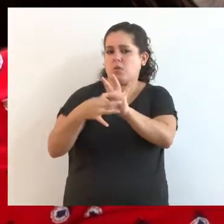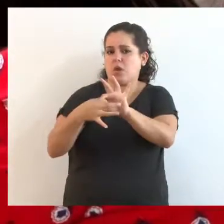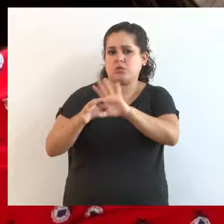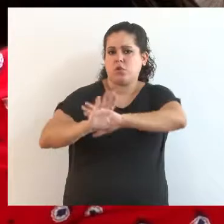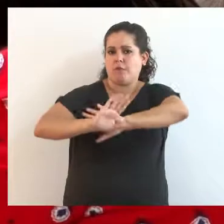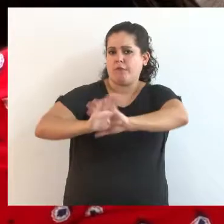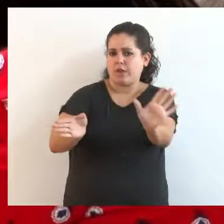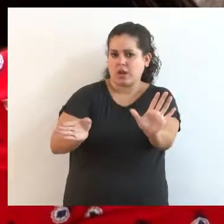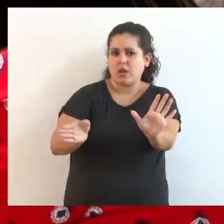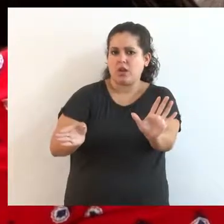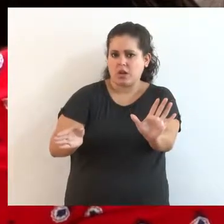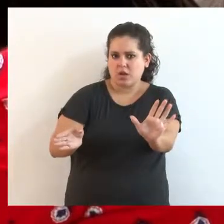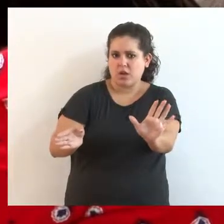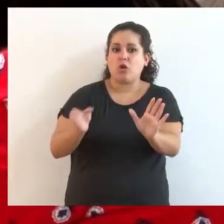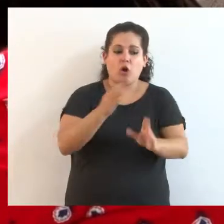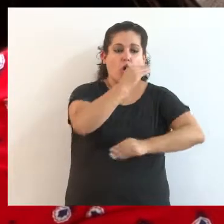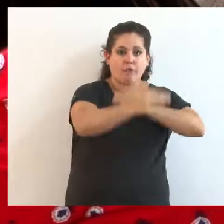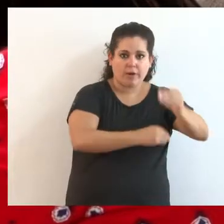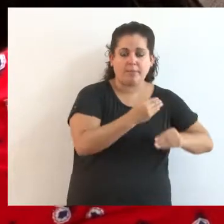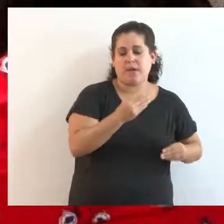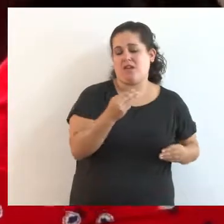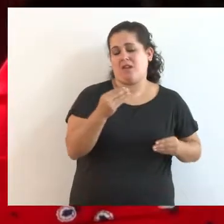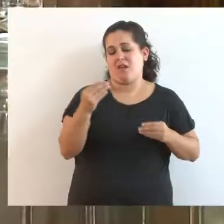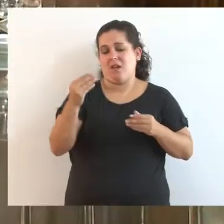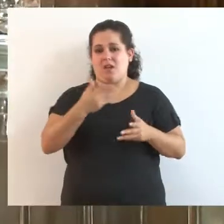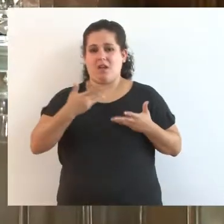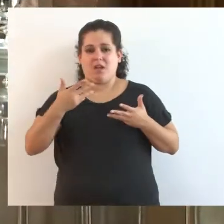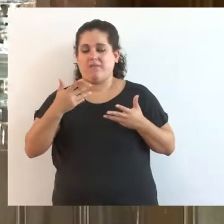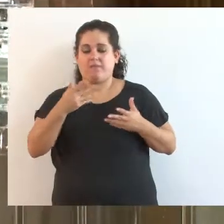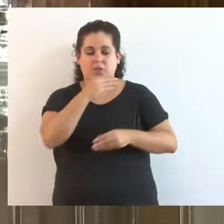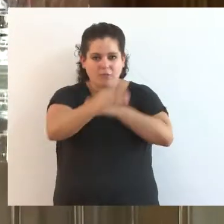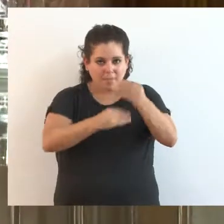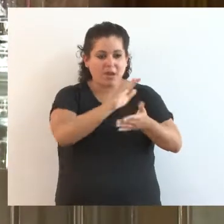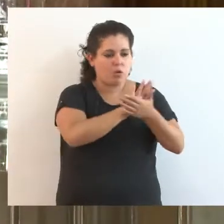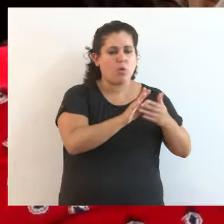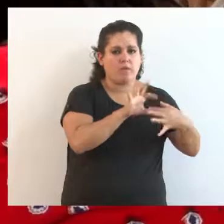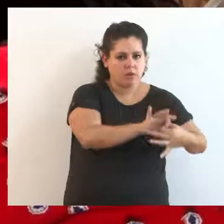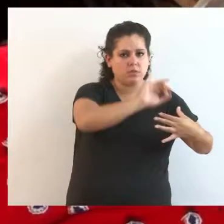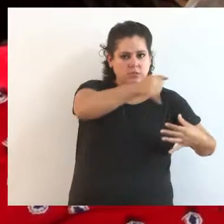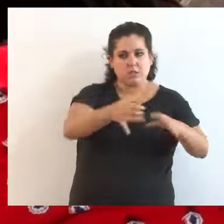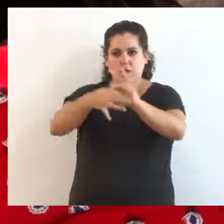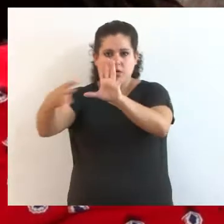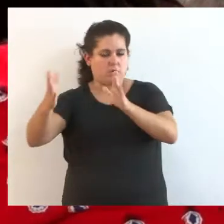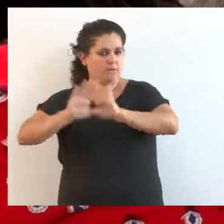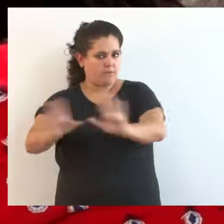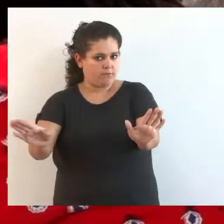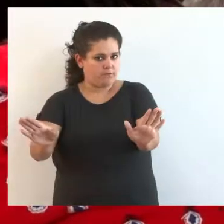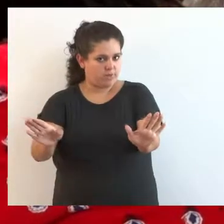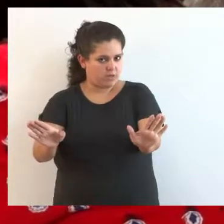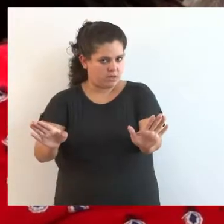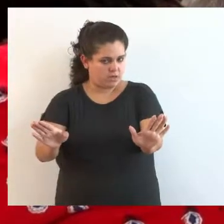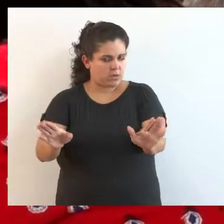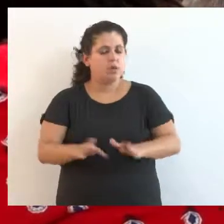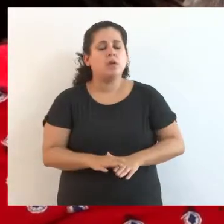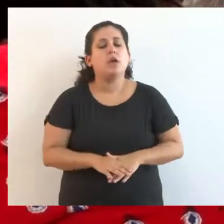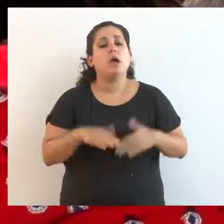como hereditarios, con el matrimonio de origen, vale decir, con el matrimonio biológico. Entonces, y aparte se habla de que no es revocatoria.